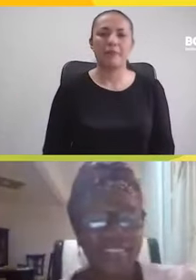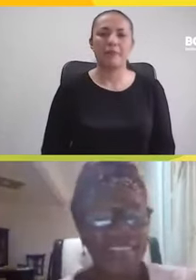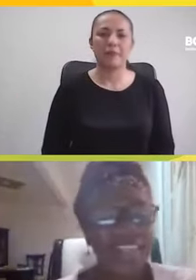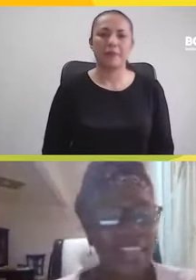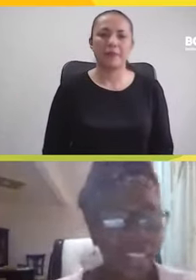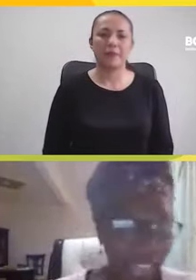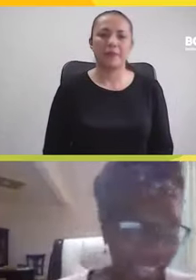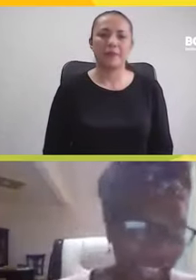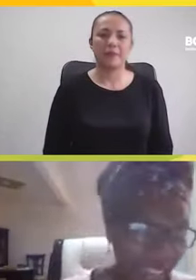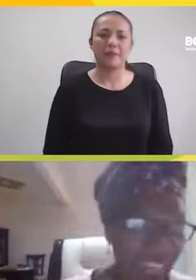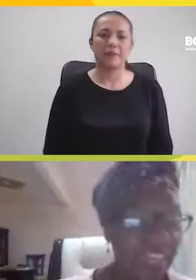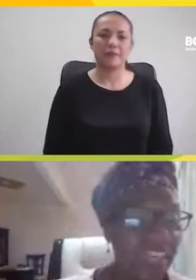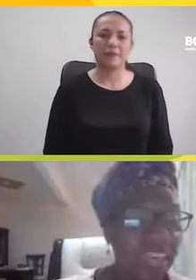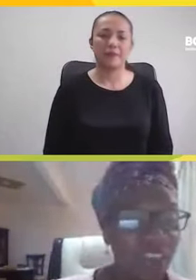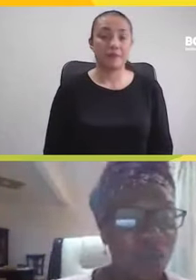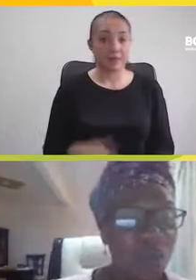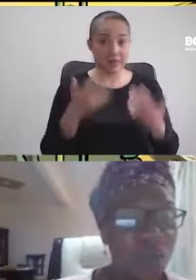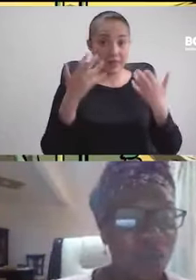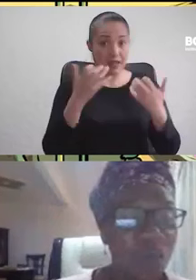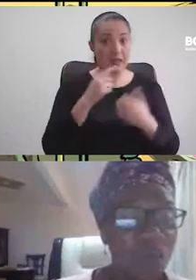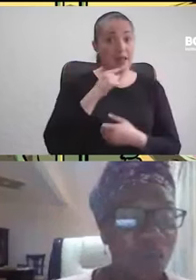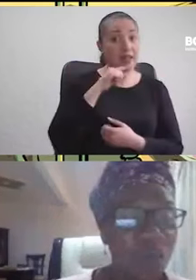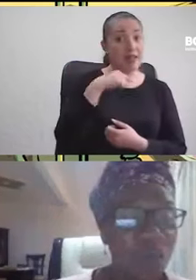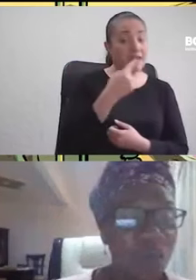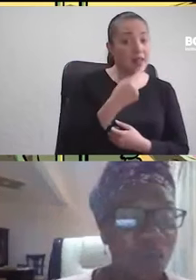¿La quieres en lengua, Jan?